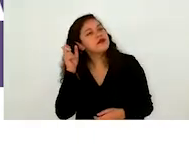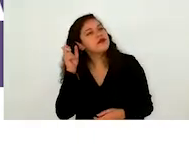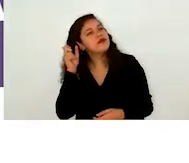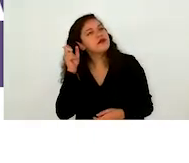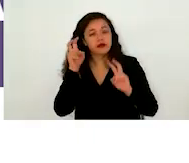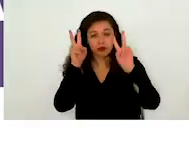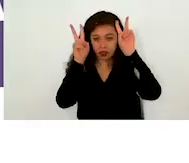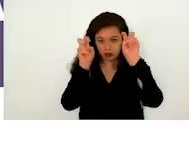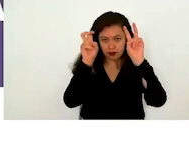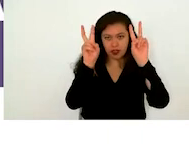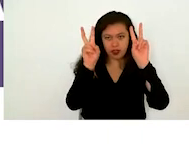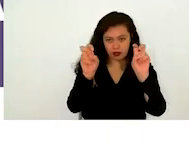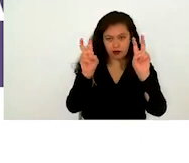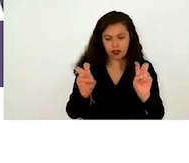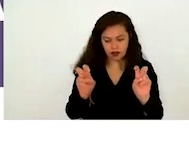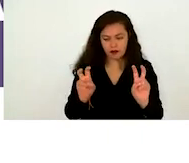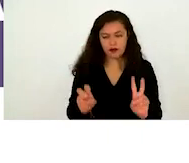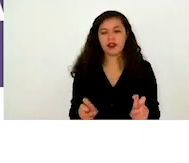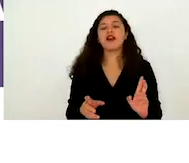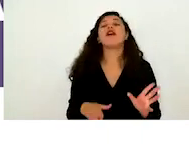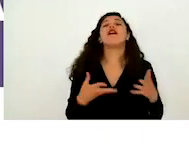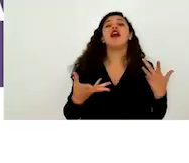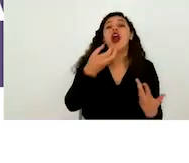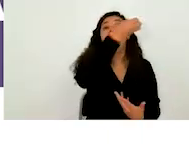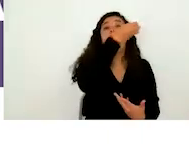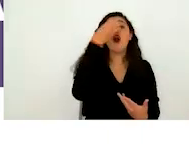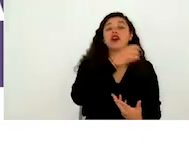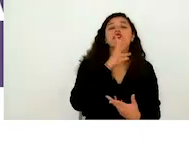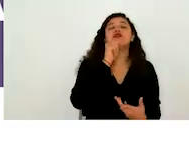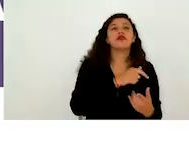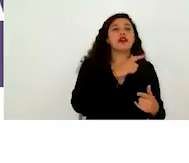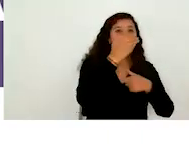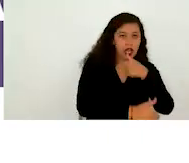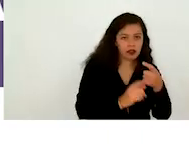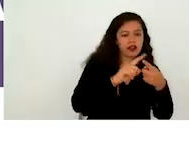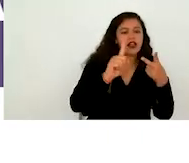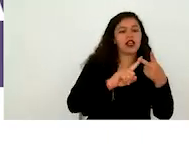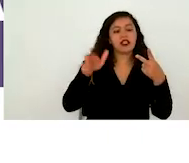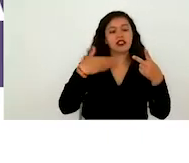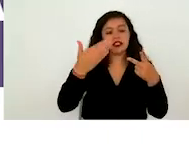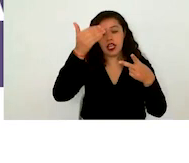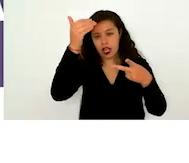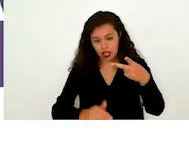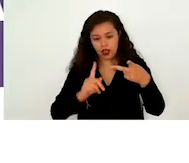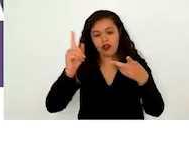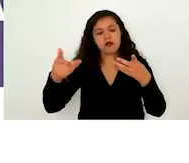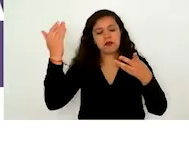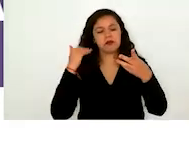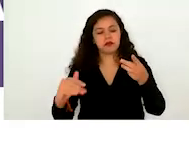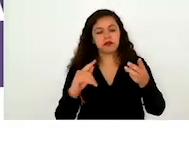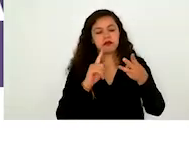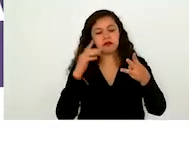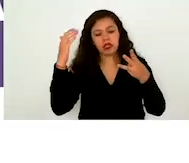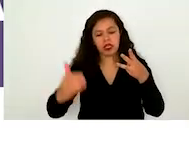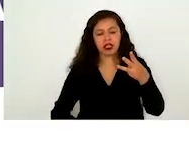tras tema no podemos sancarlinos terminamos uno y lo cerramos el que sigue y sobre todo como les decía ser